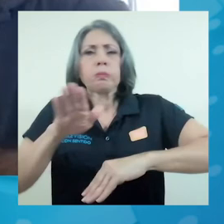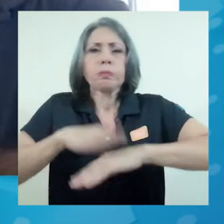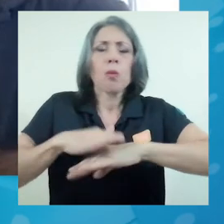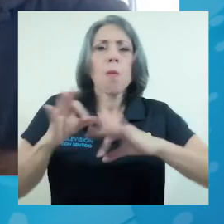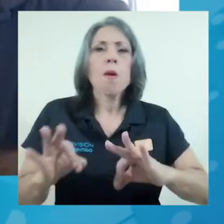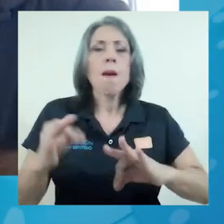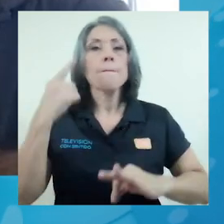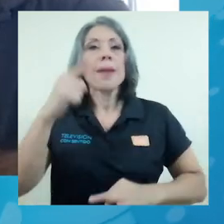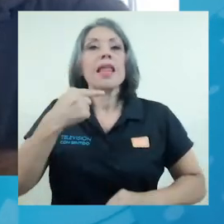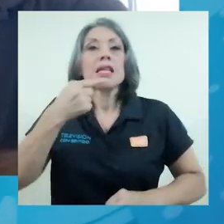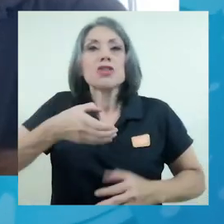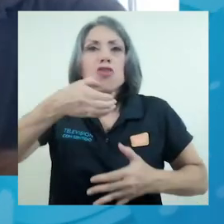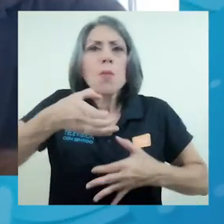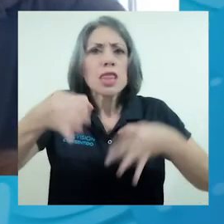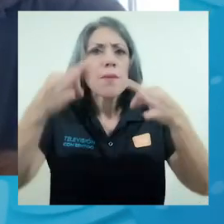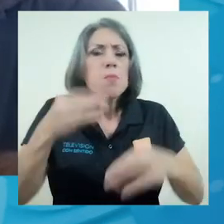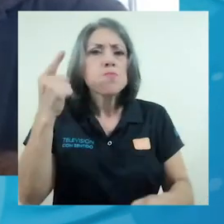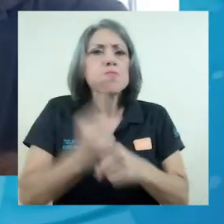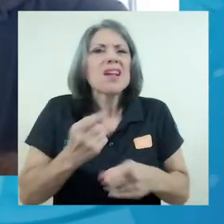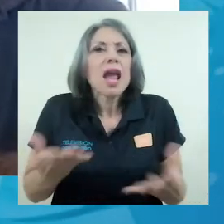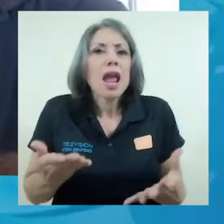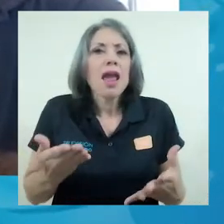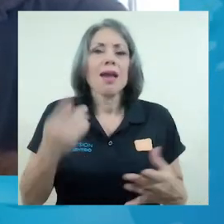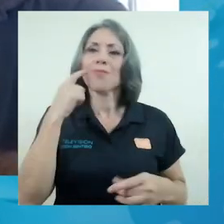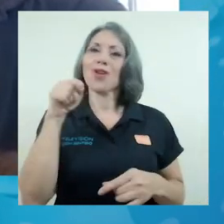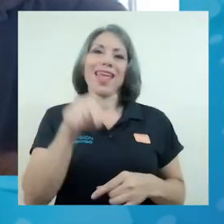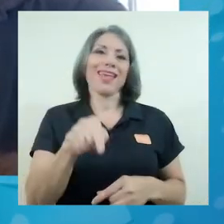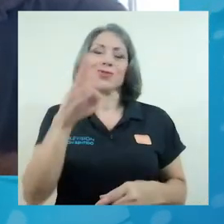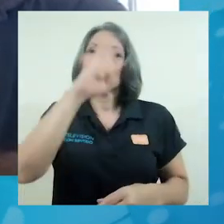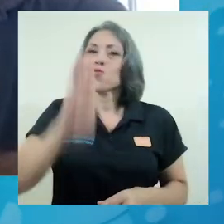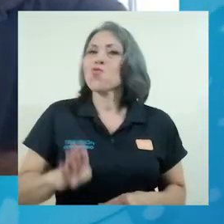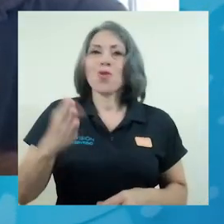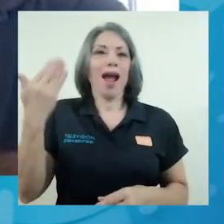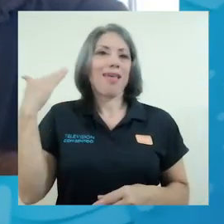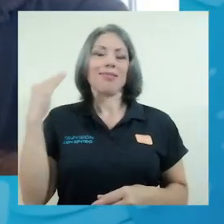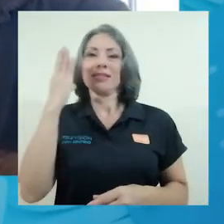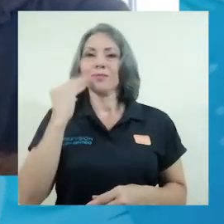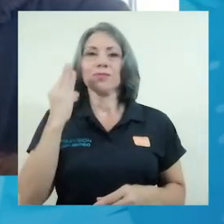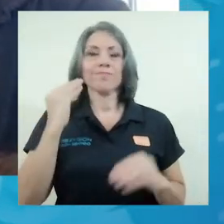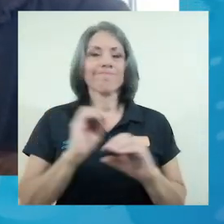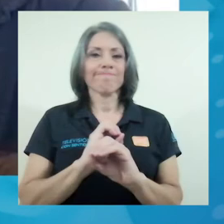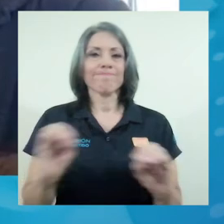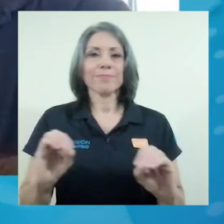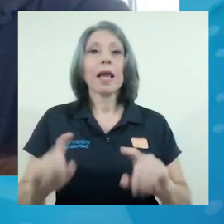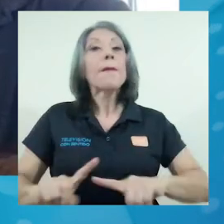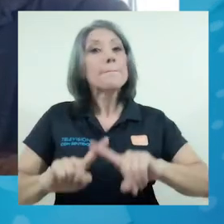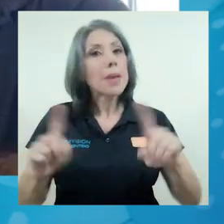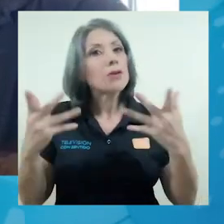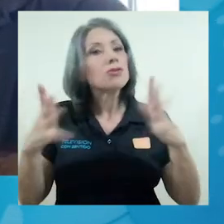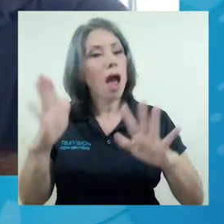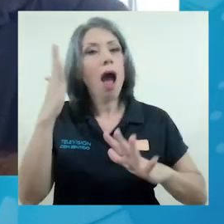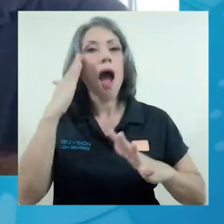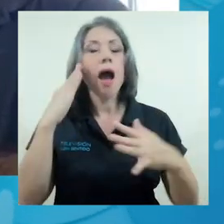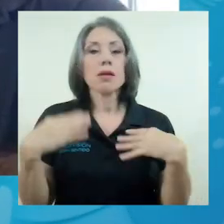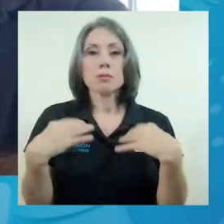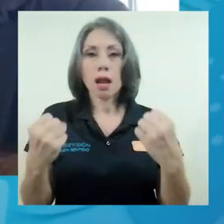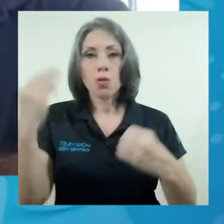pero tomando en cuenta que ya de por sí la salud mental es un tema importante eso antes de la pandemia